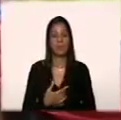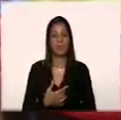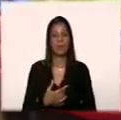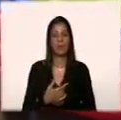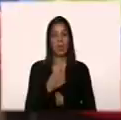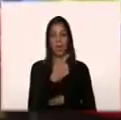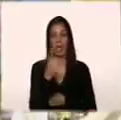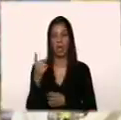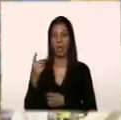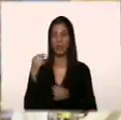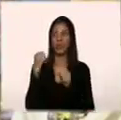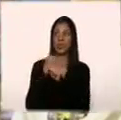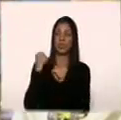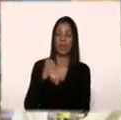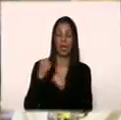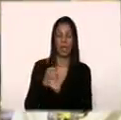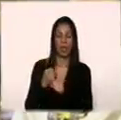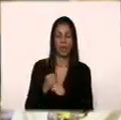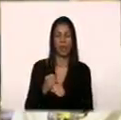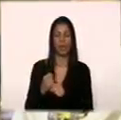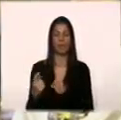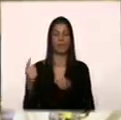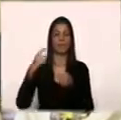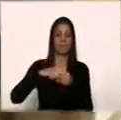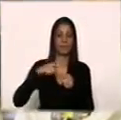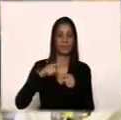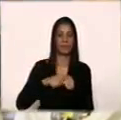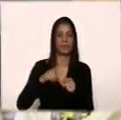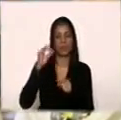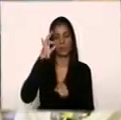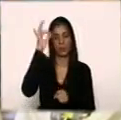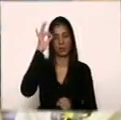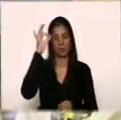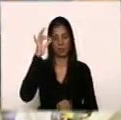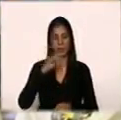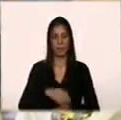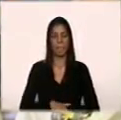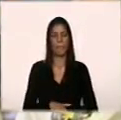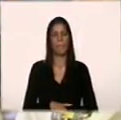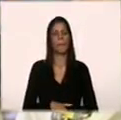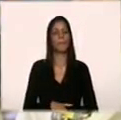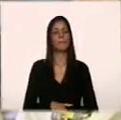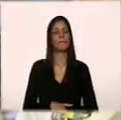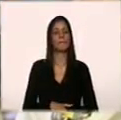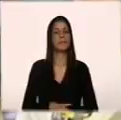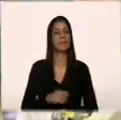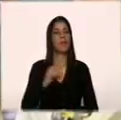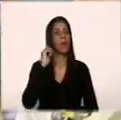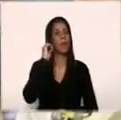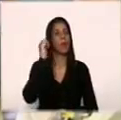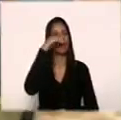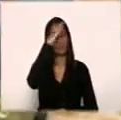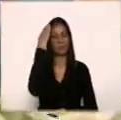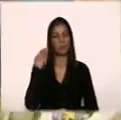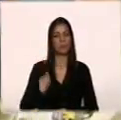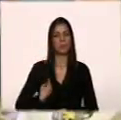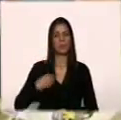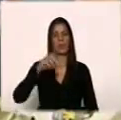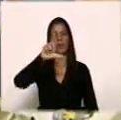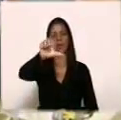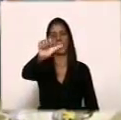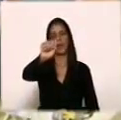son los pioneros, compañeros. La compañera Laura habló de Jackson Muñoz. Para más